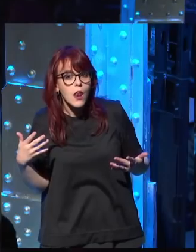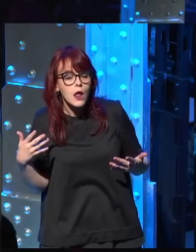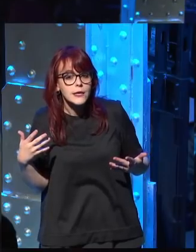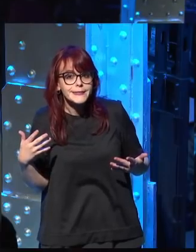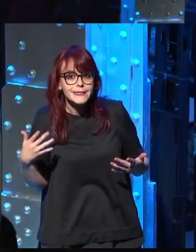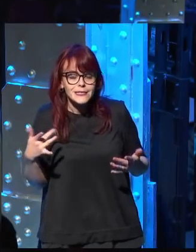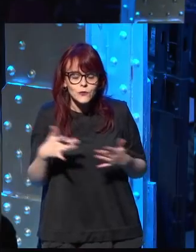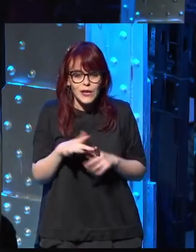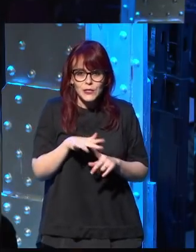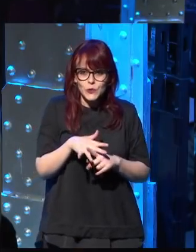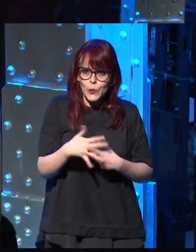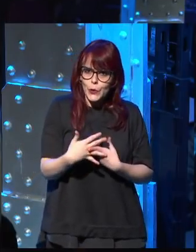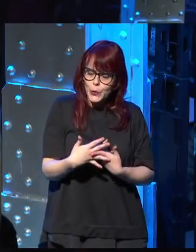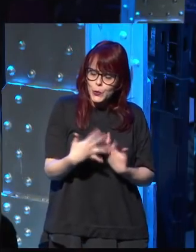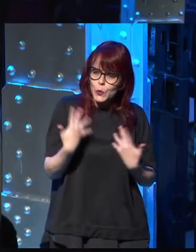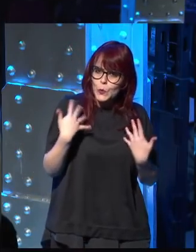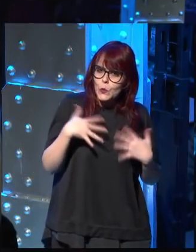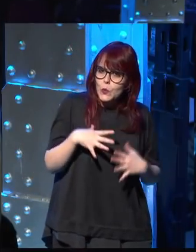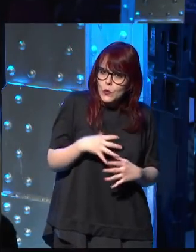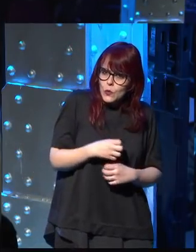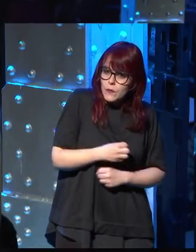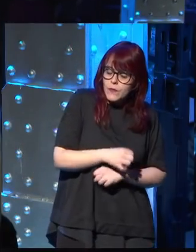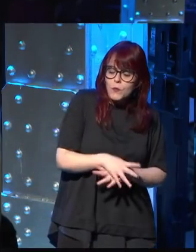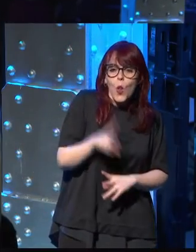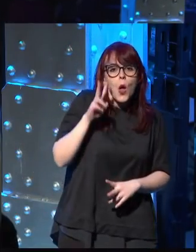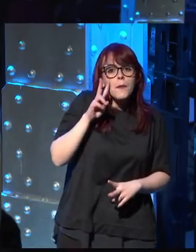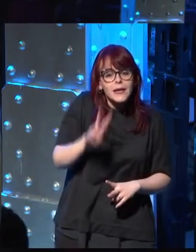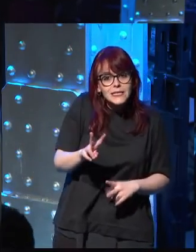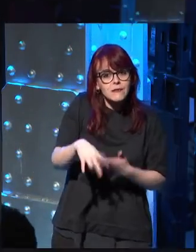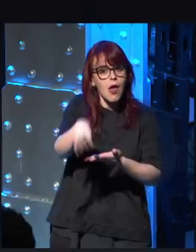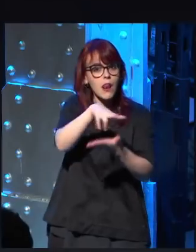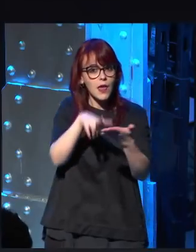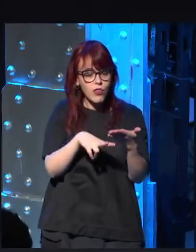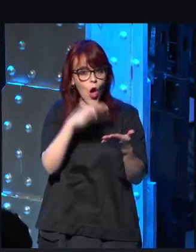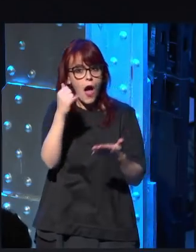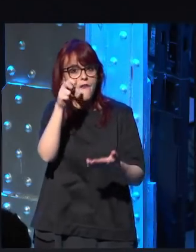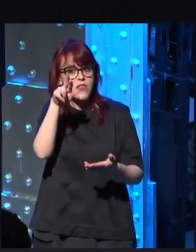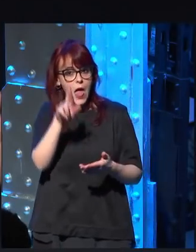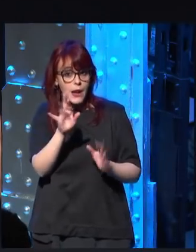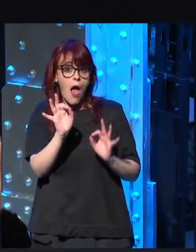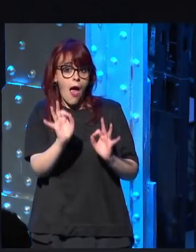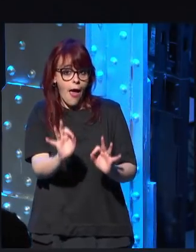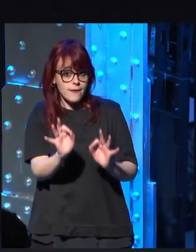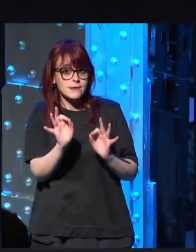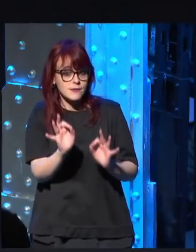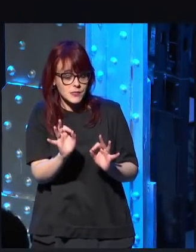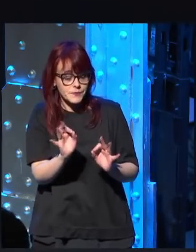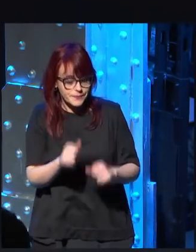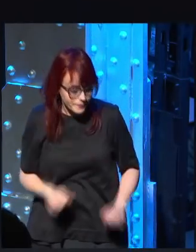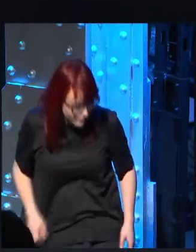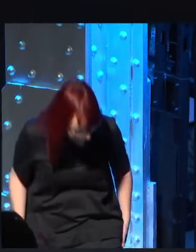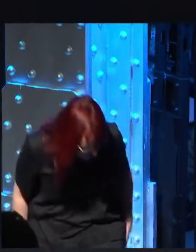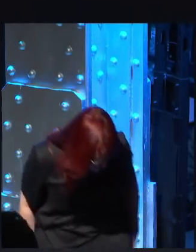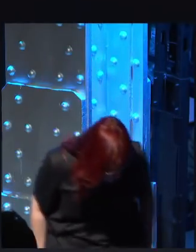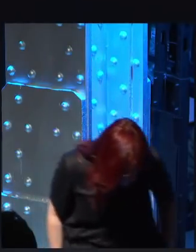se te pone un nudo realmente, ¿no? Cuando lo lees y cuando lo ha leído Javier es así. Fíjate que por estas cosas que